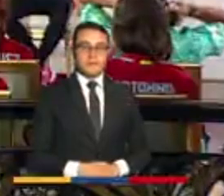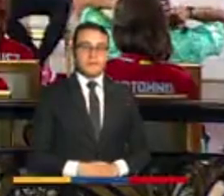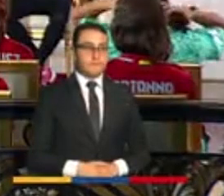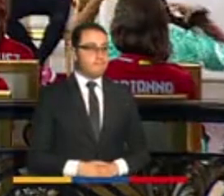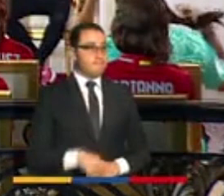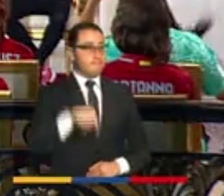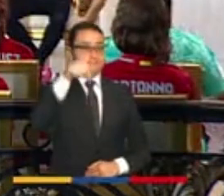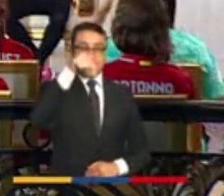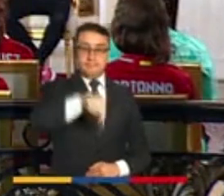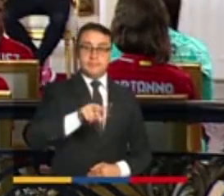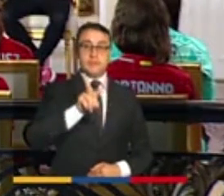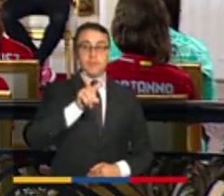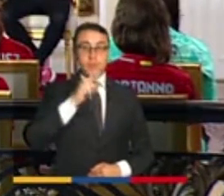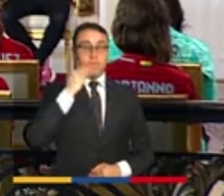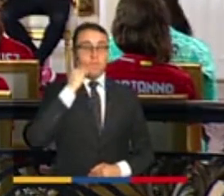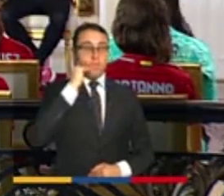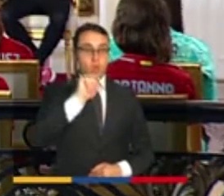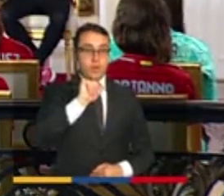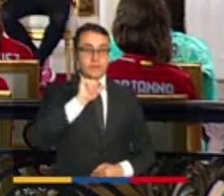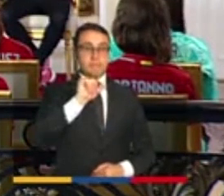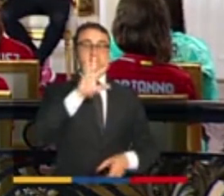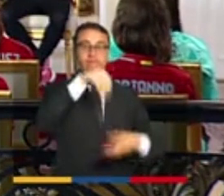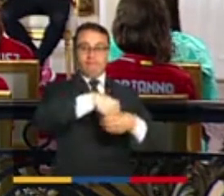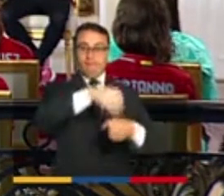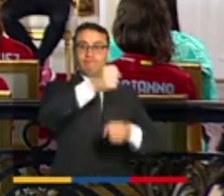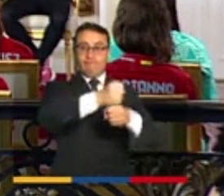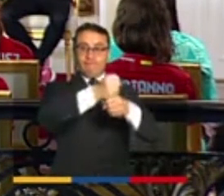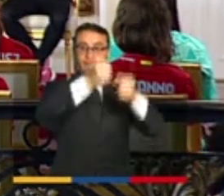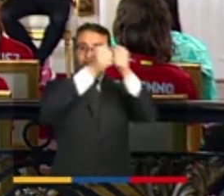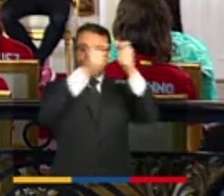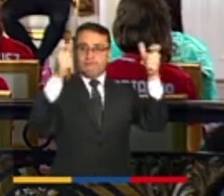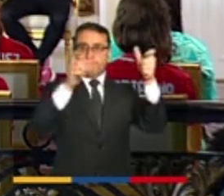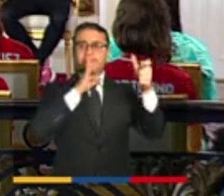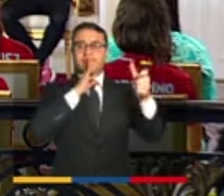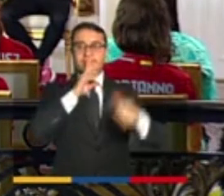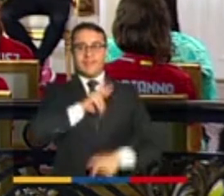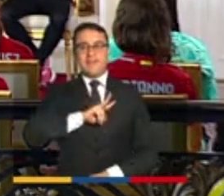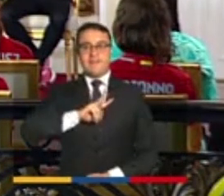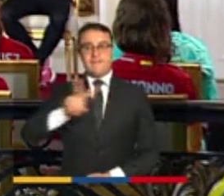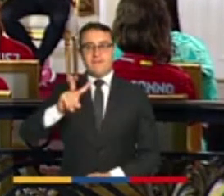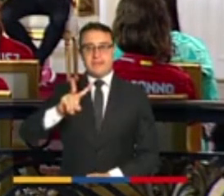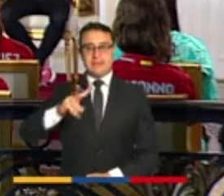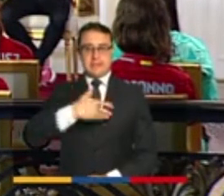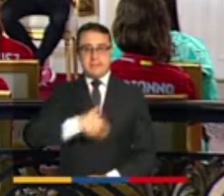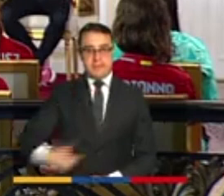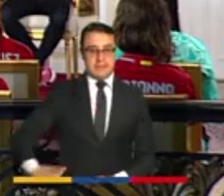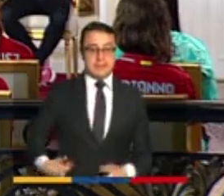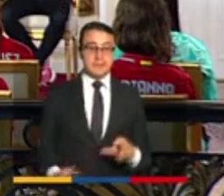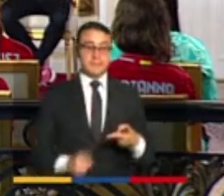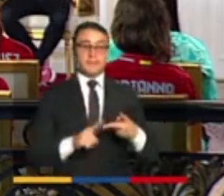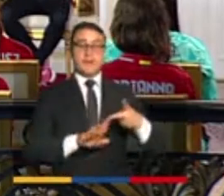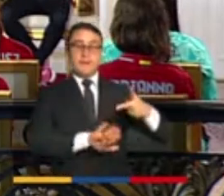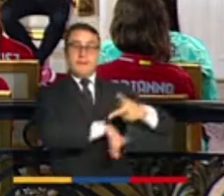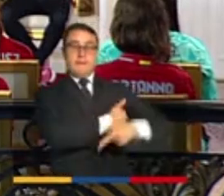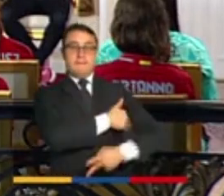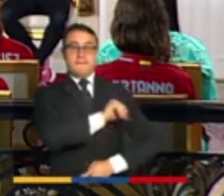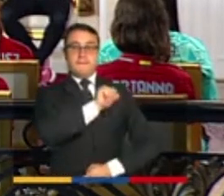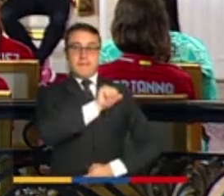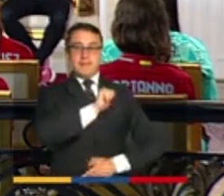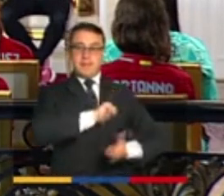públicas, la vicepresidente y la ministra del deporte, y está mi